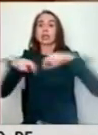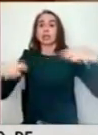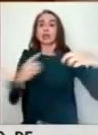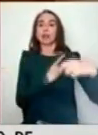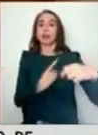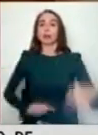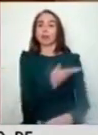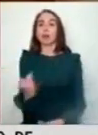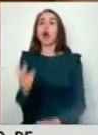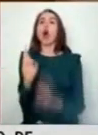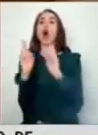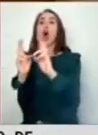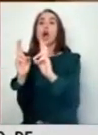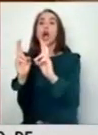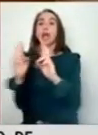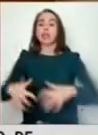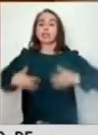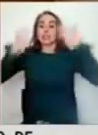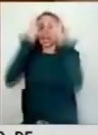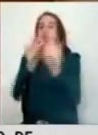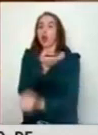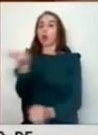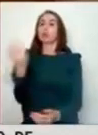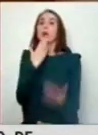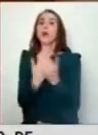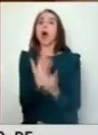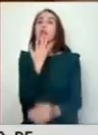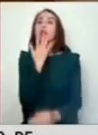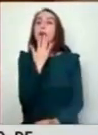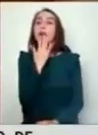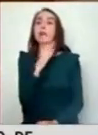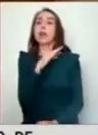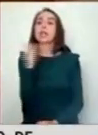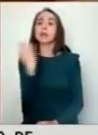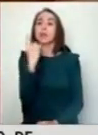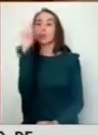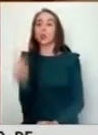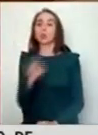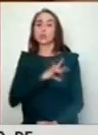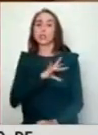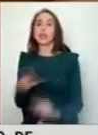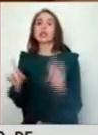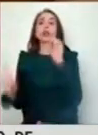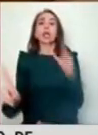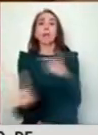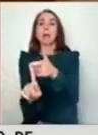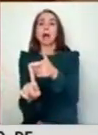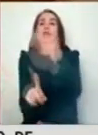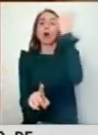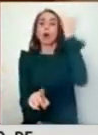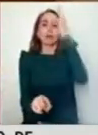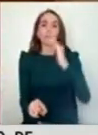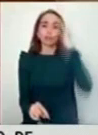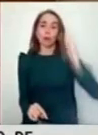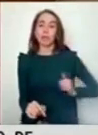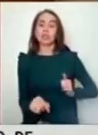Ojalá se alteraran así cuando hablan de la muerte de un chileno a manos de militares por simplemente